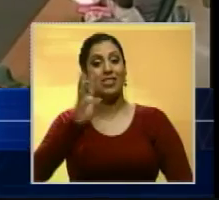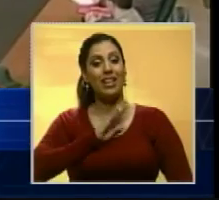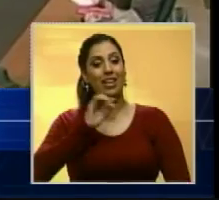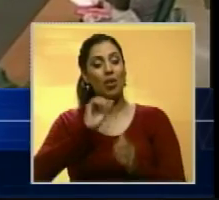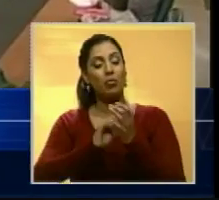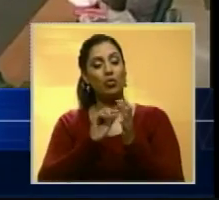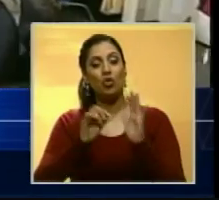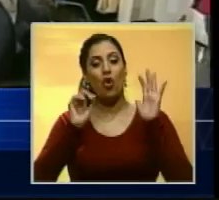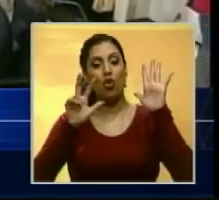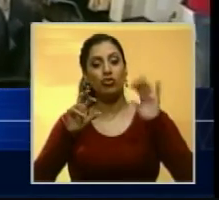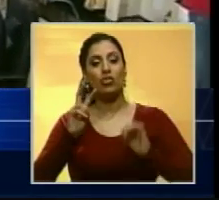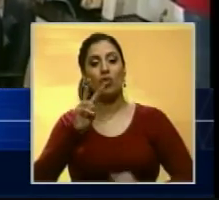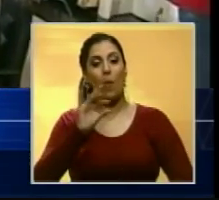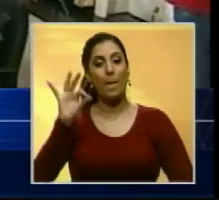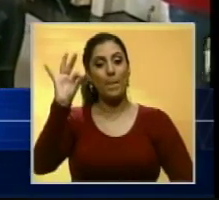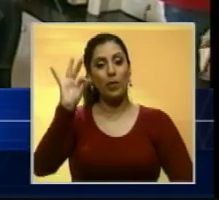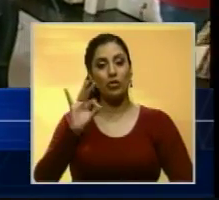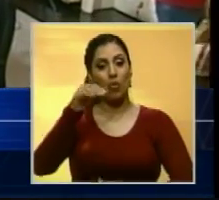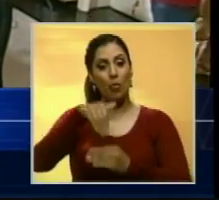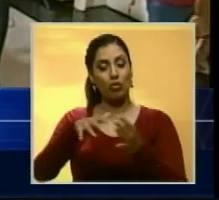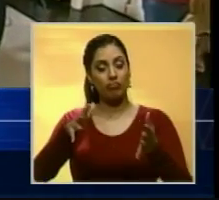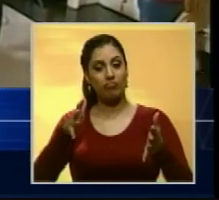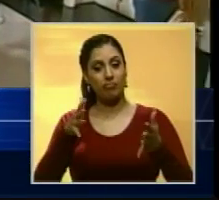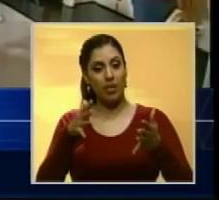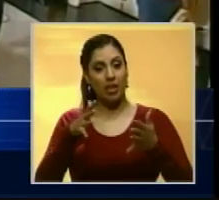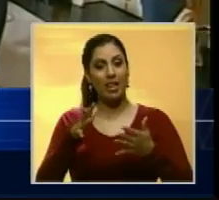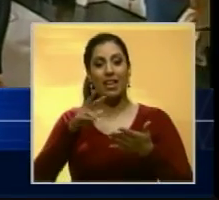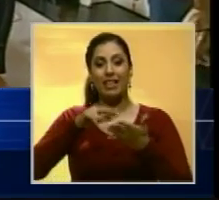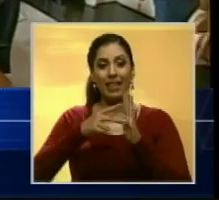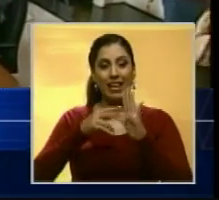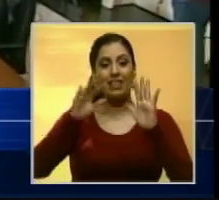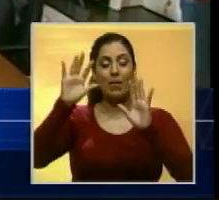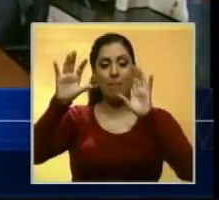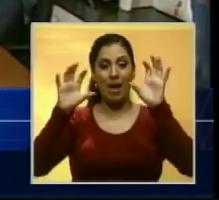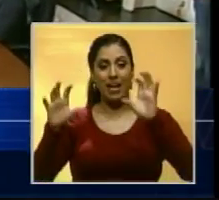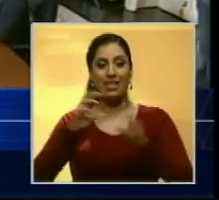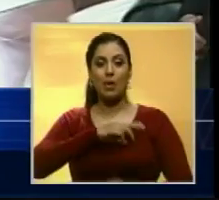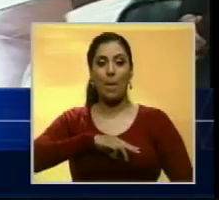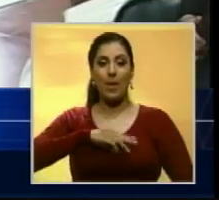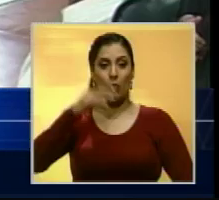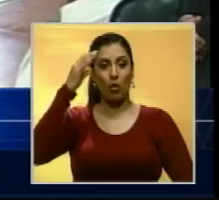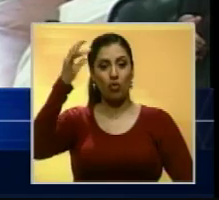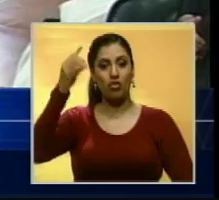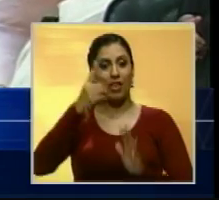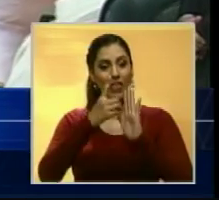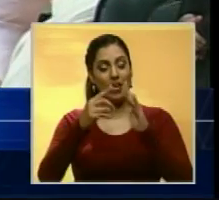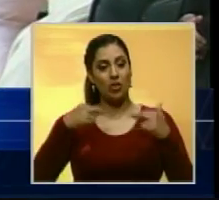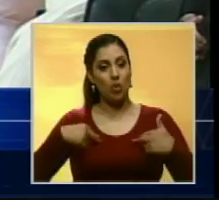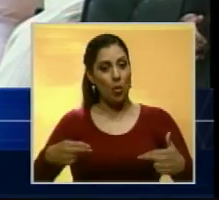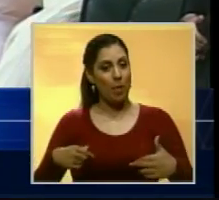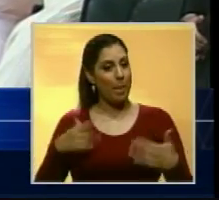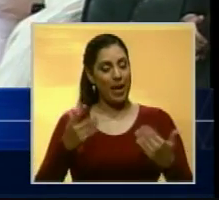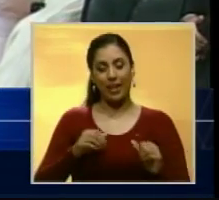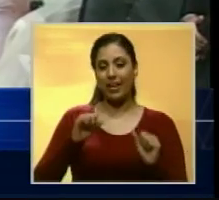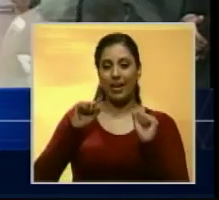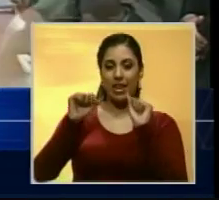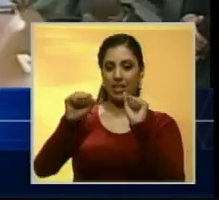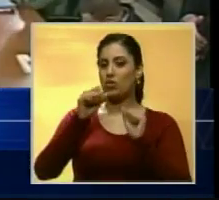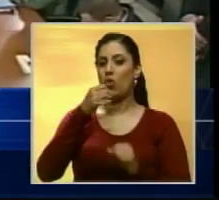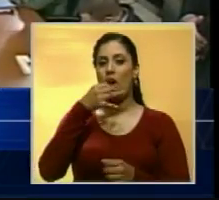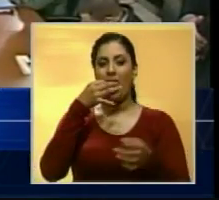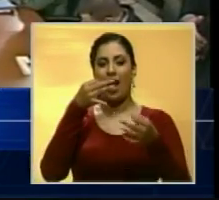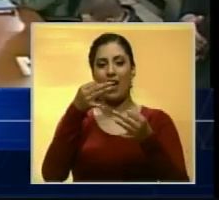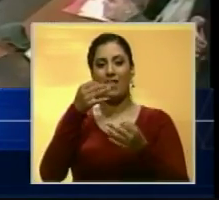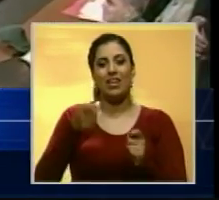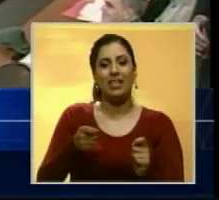el 82% de los votos de los países miembros del Consejo de Derechos Humanos para rechazar una declaración